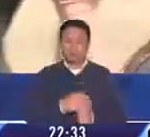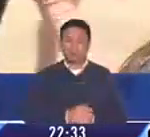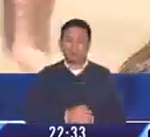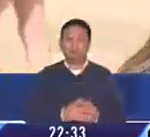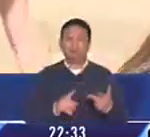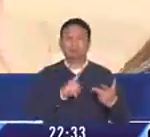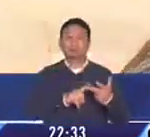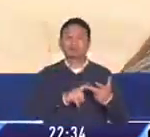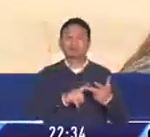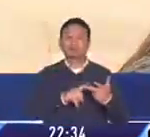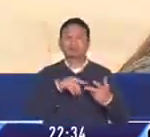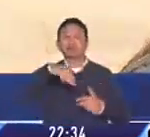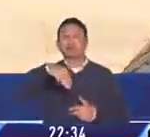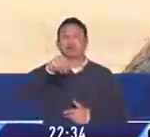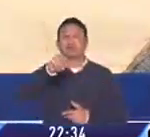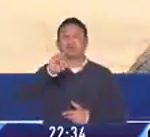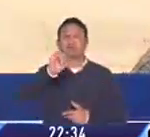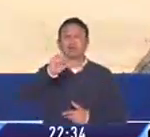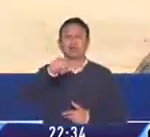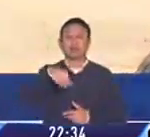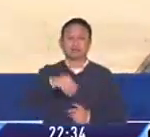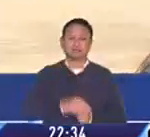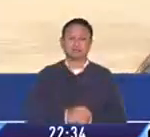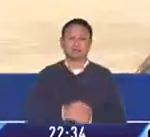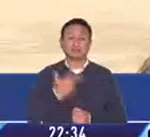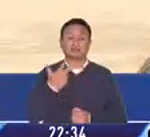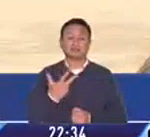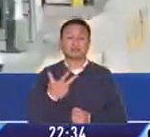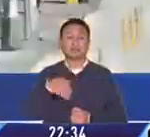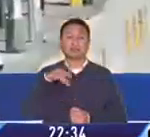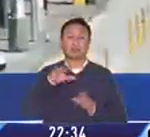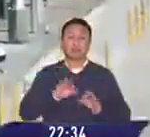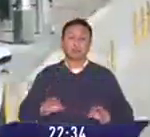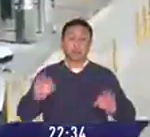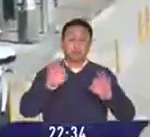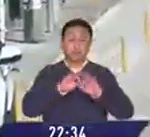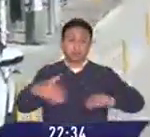en la Mariana de Jesús son 3, por ejemplo, de las obras más importantes.